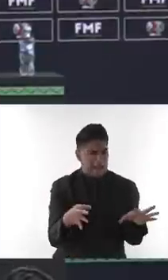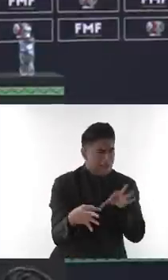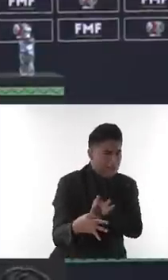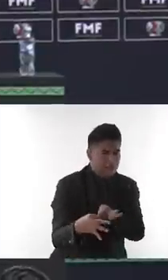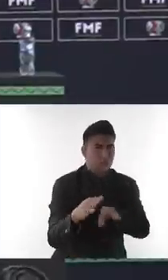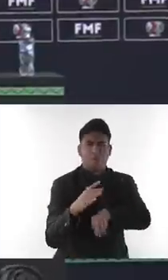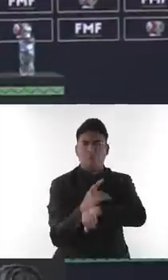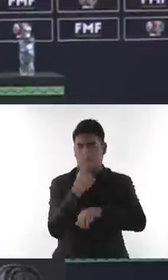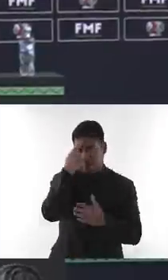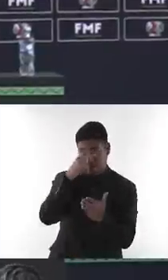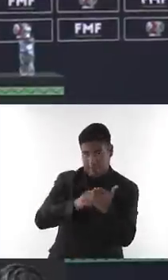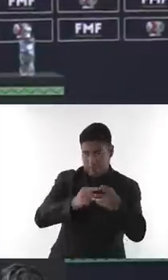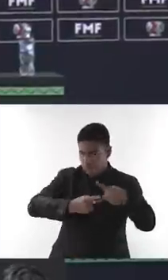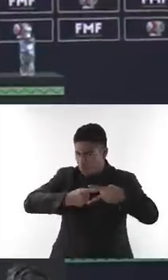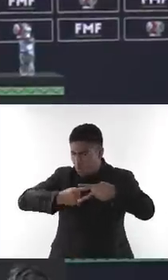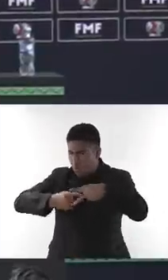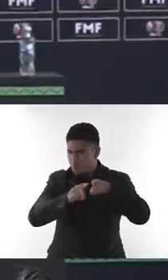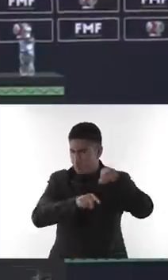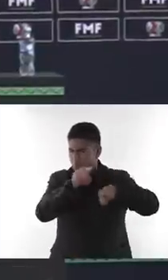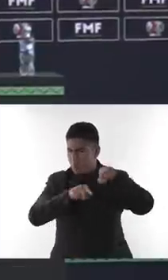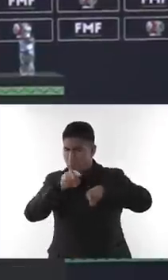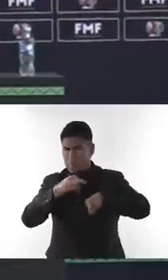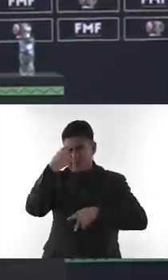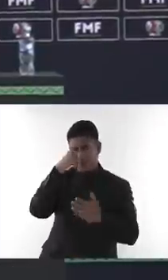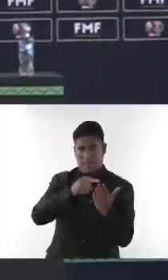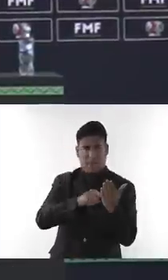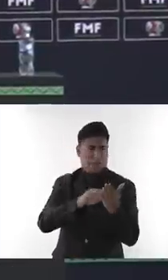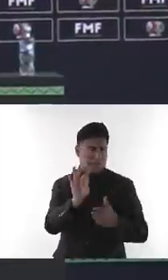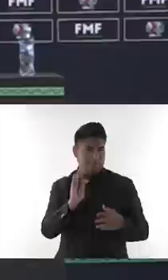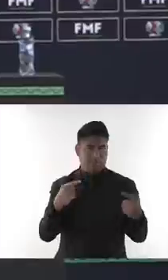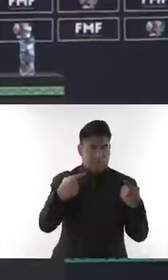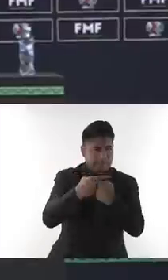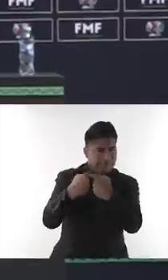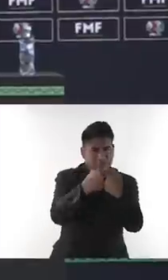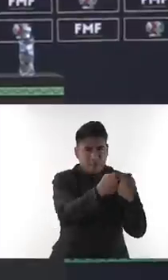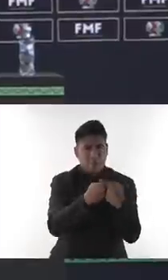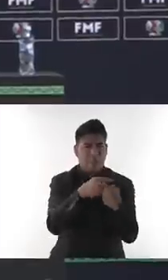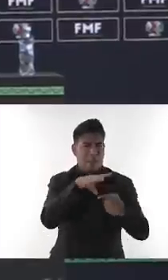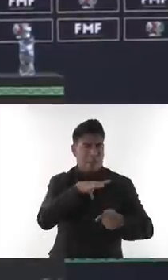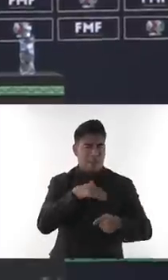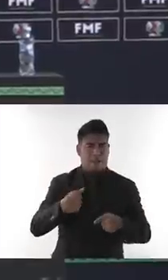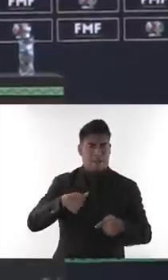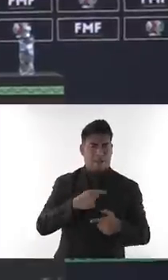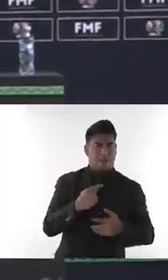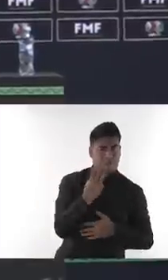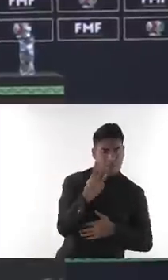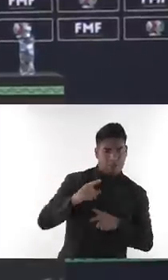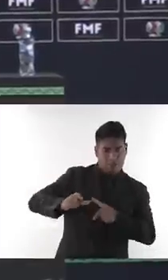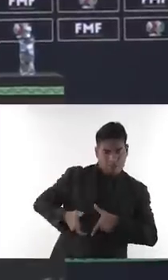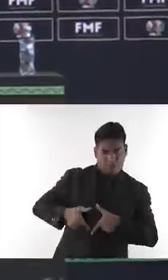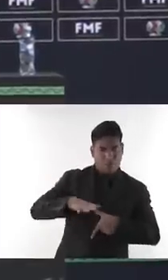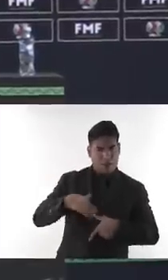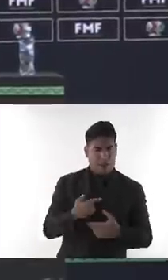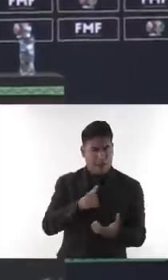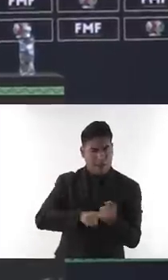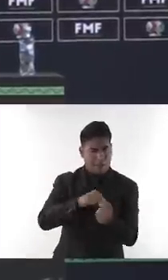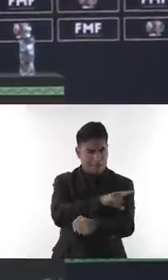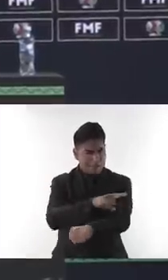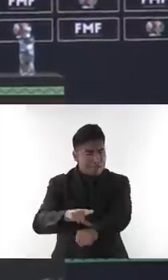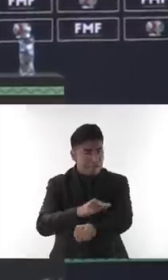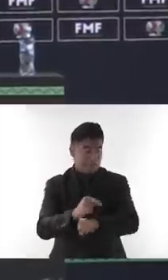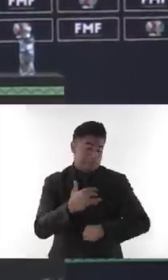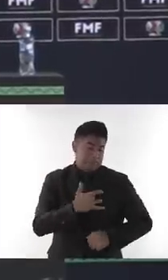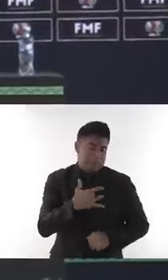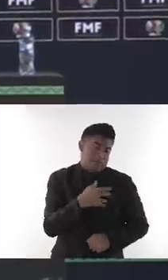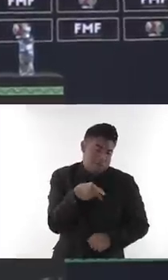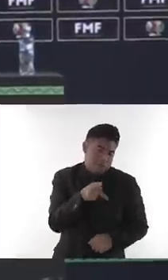que generaría un poco de conflicto, tomando en cuenta que no podría haber tres campeones de liga, considero yo, pero bueno, eso ya me lo responderás